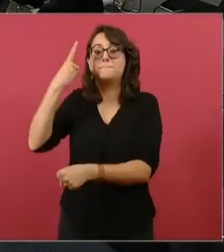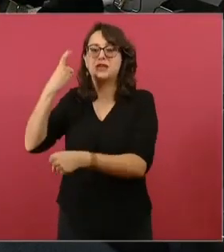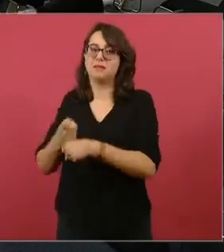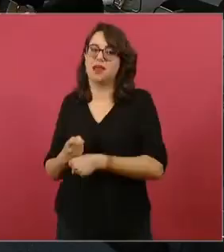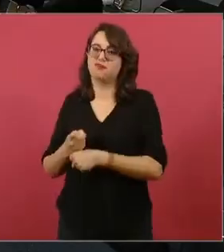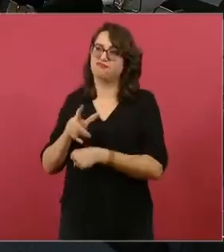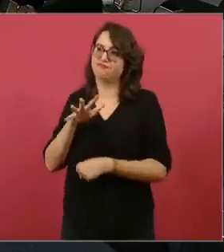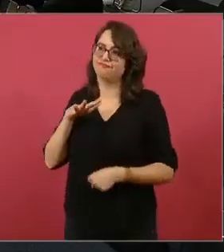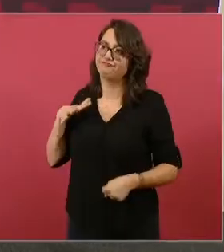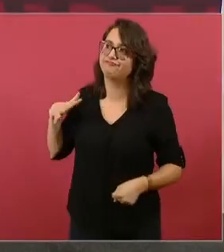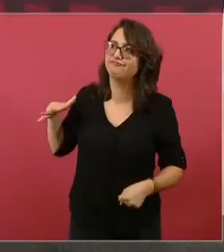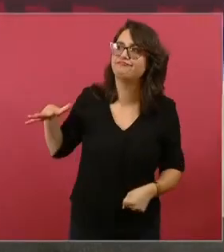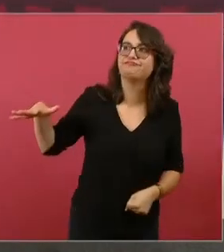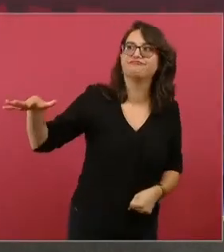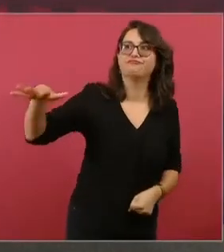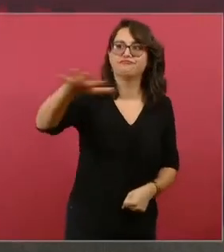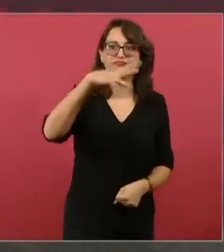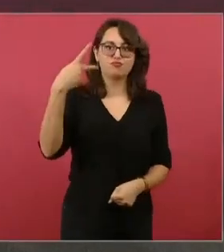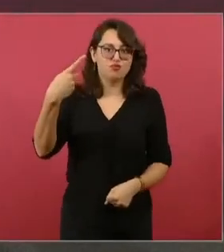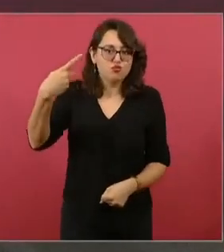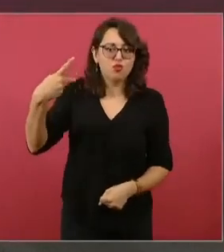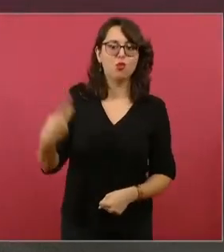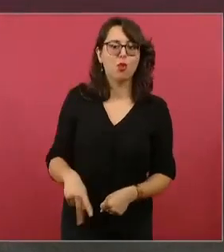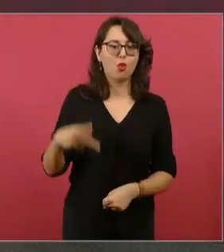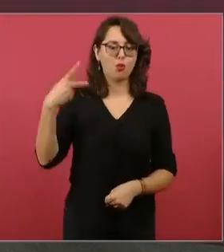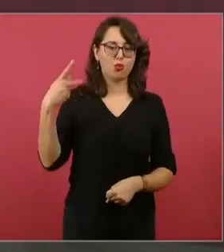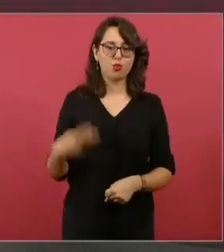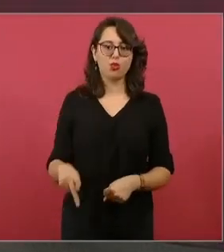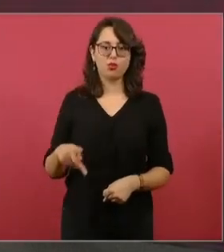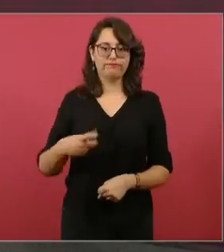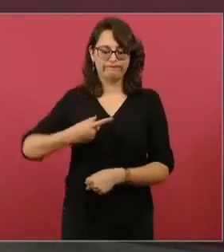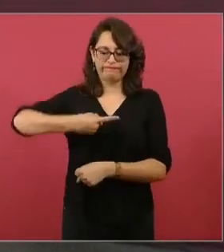Y por eso tenemos que cuidar las empresas públicas.